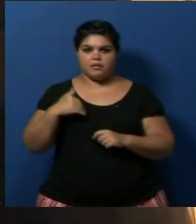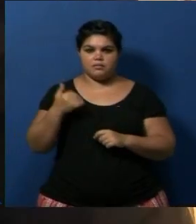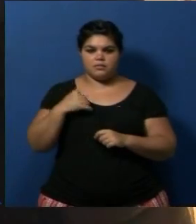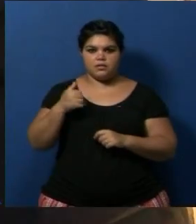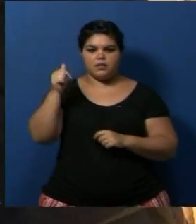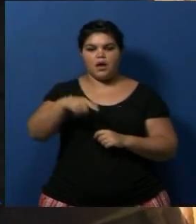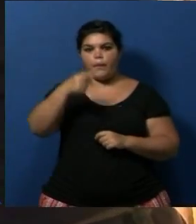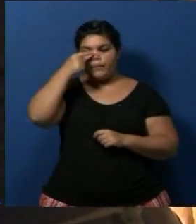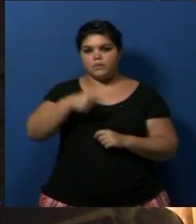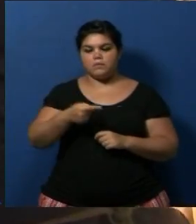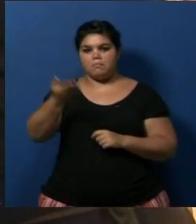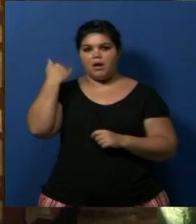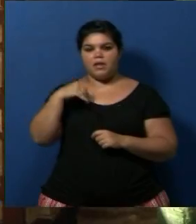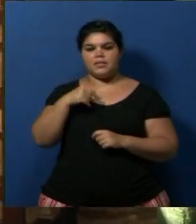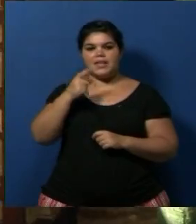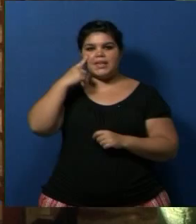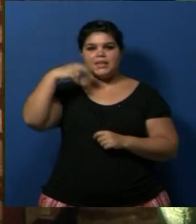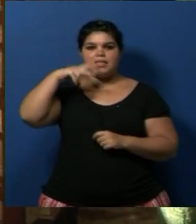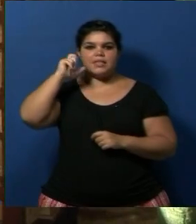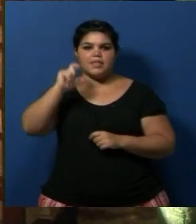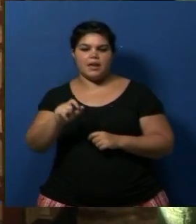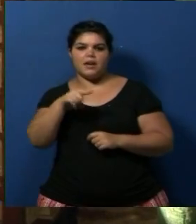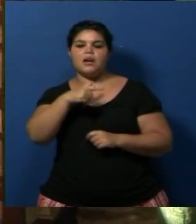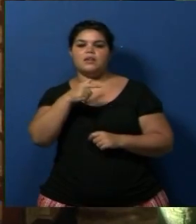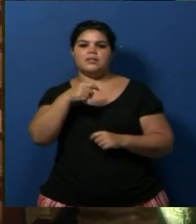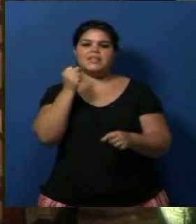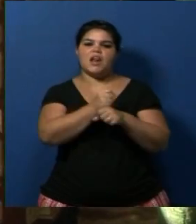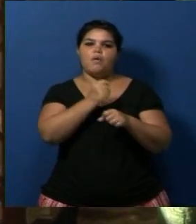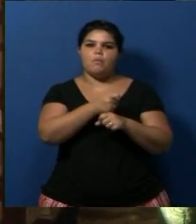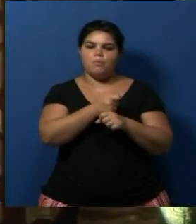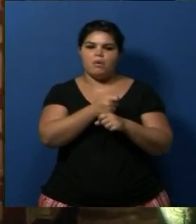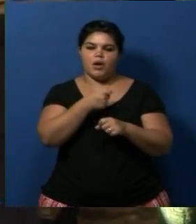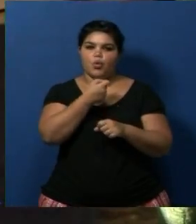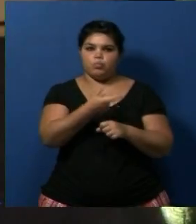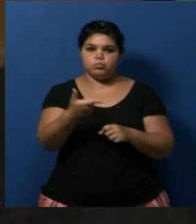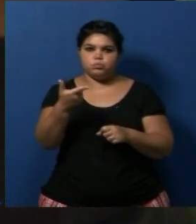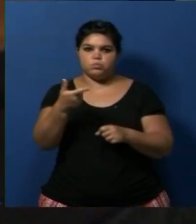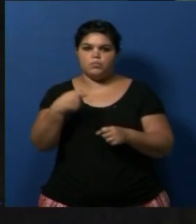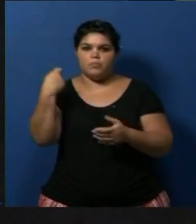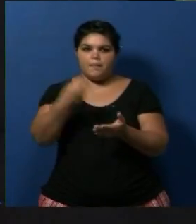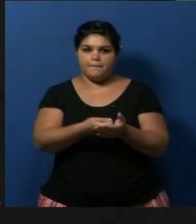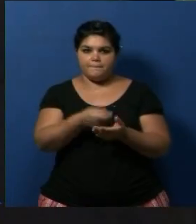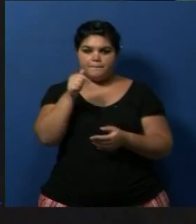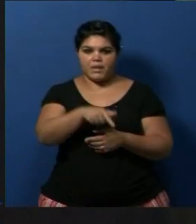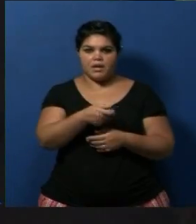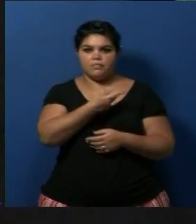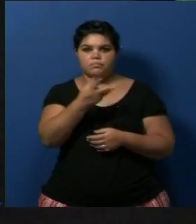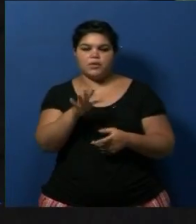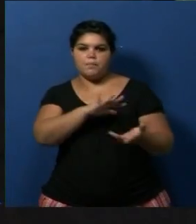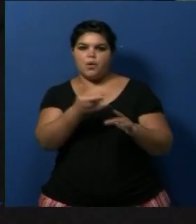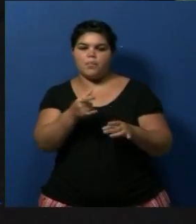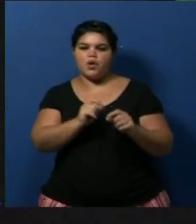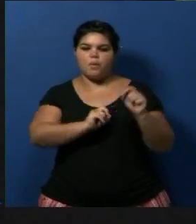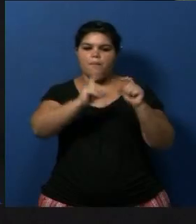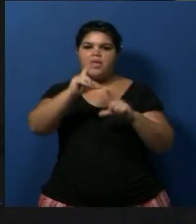medición sobre trabajo remunerado fue en el año 2013. Midió el uso del tiempo, una variable que no estamos